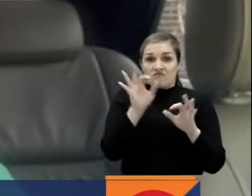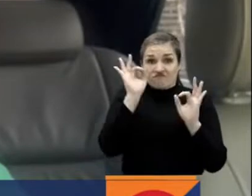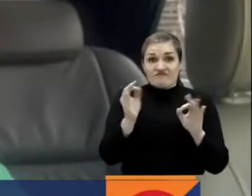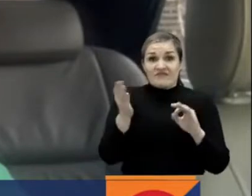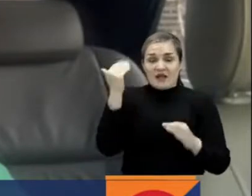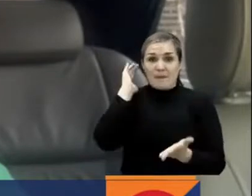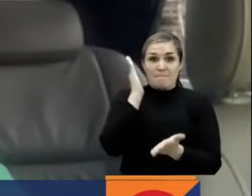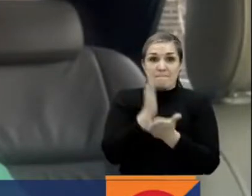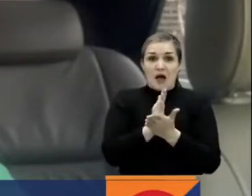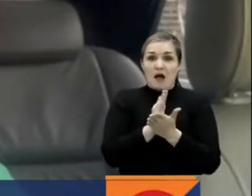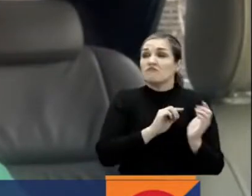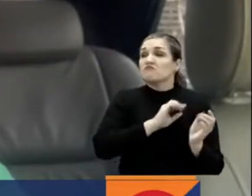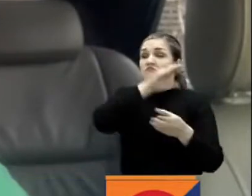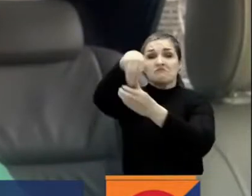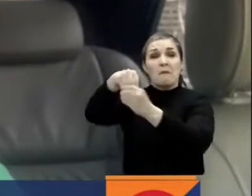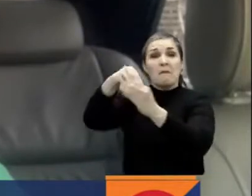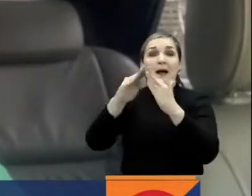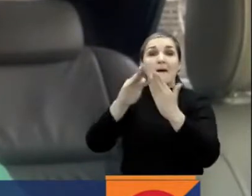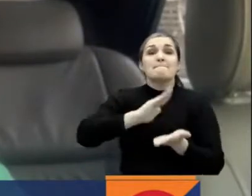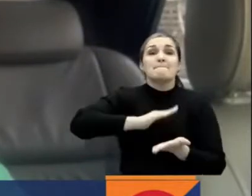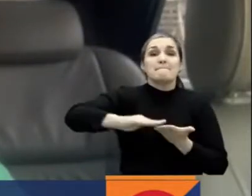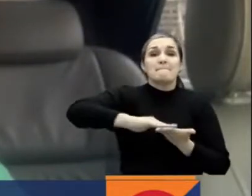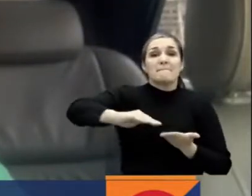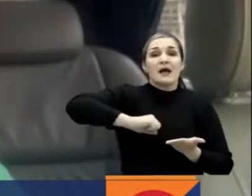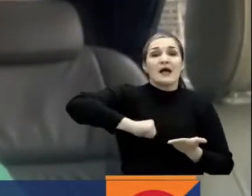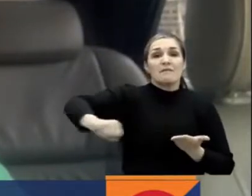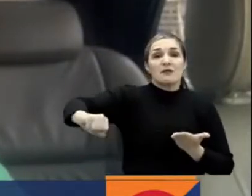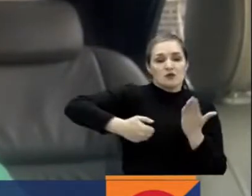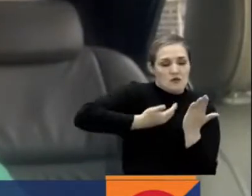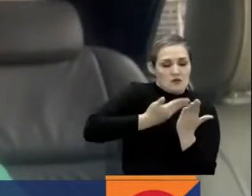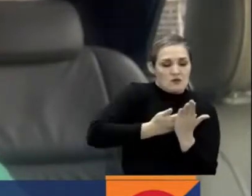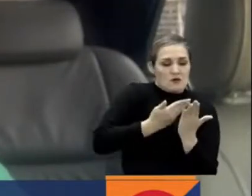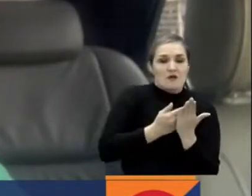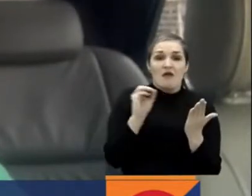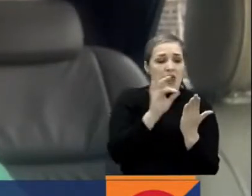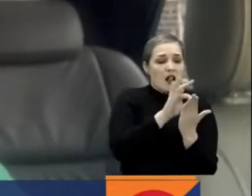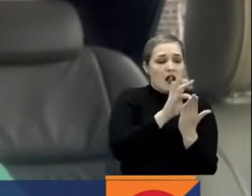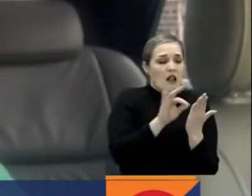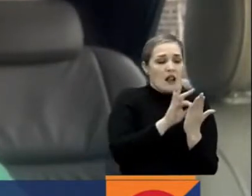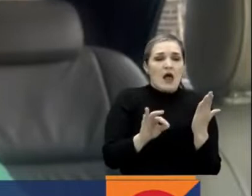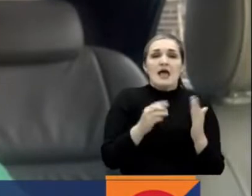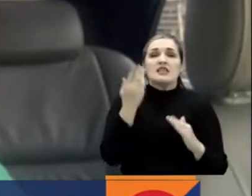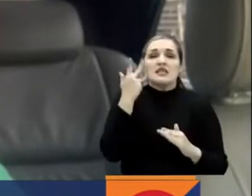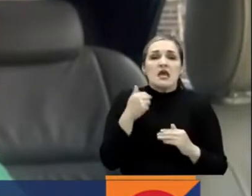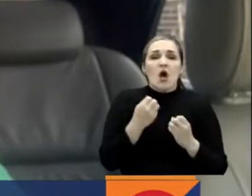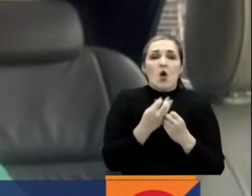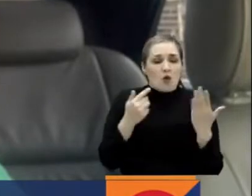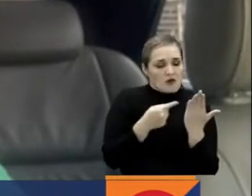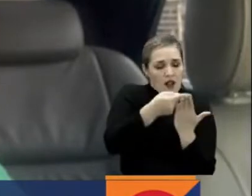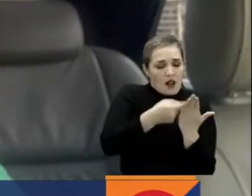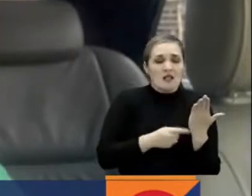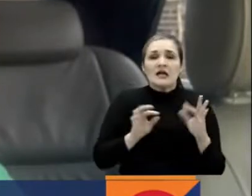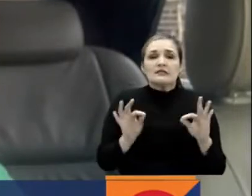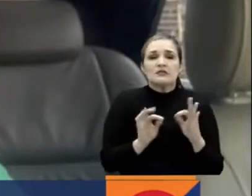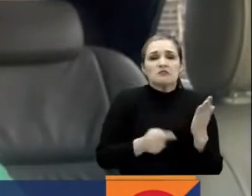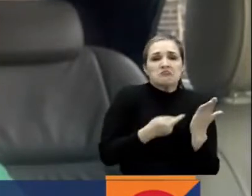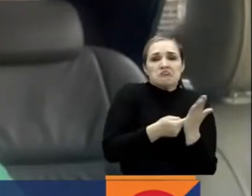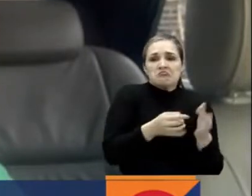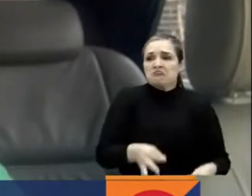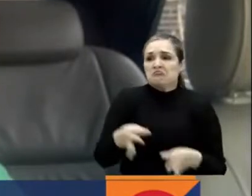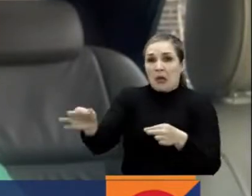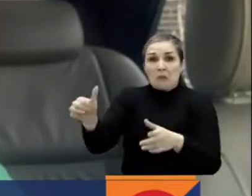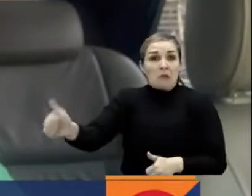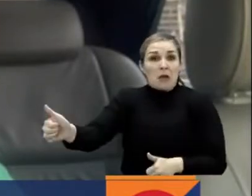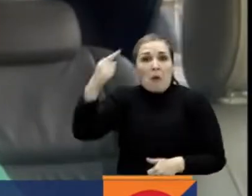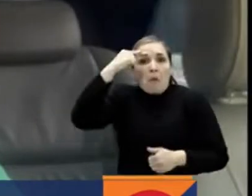un permiso debidamente firmado y con constancia o número o día de permisos los cuales debía presentarse, donde